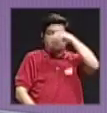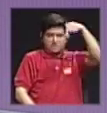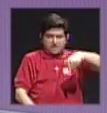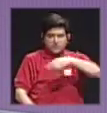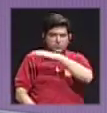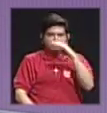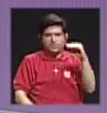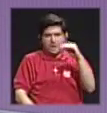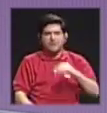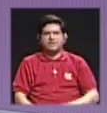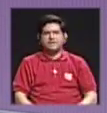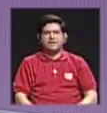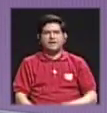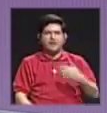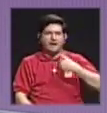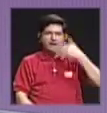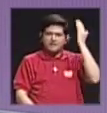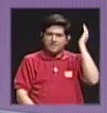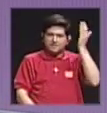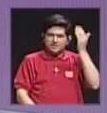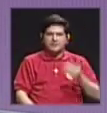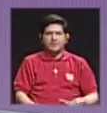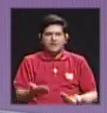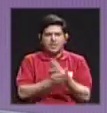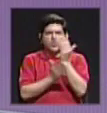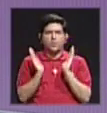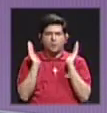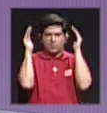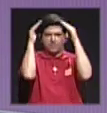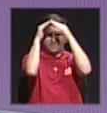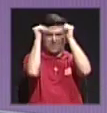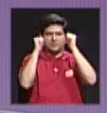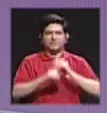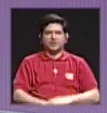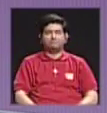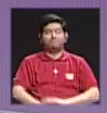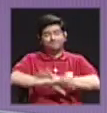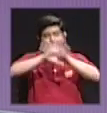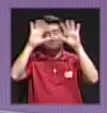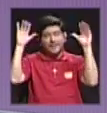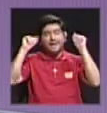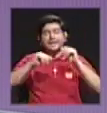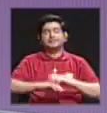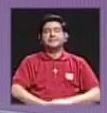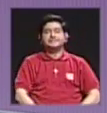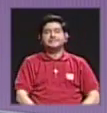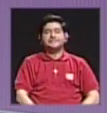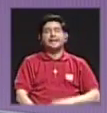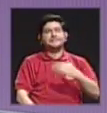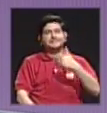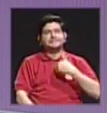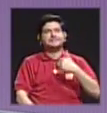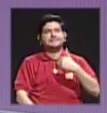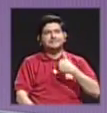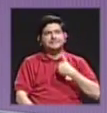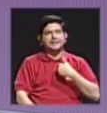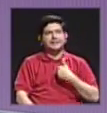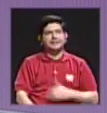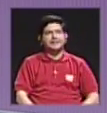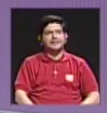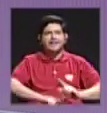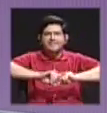el discurso del nuevo Papa, ¿verdad? Es claro que hay